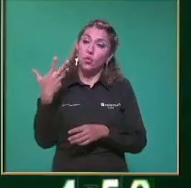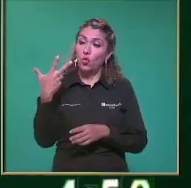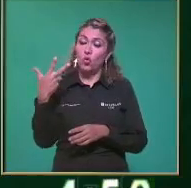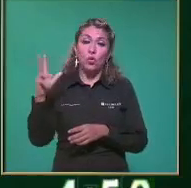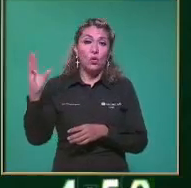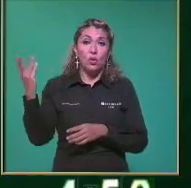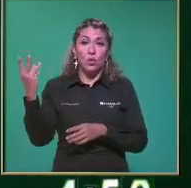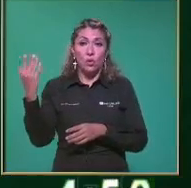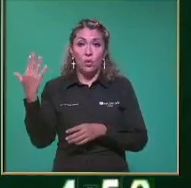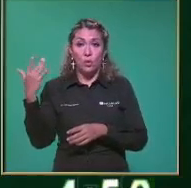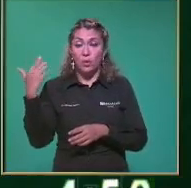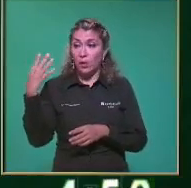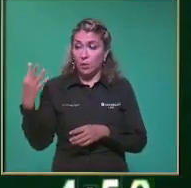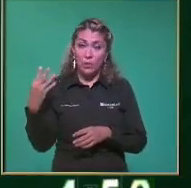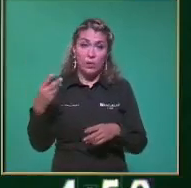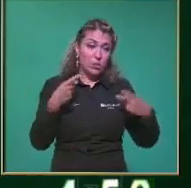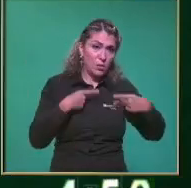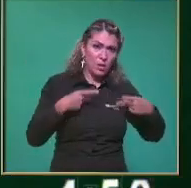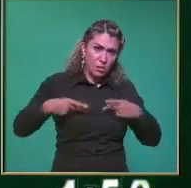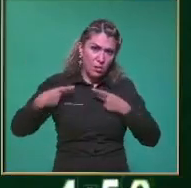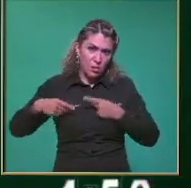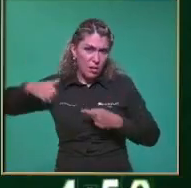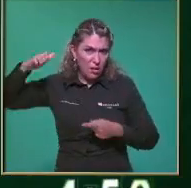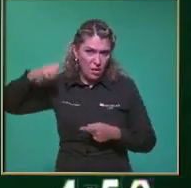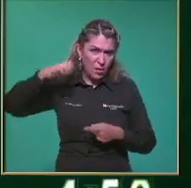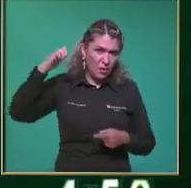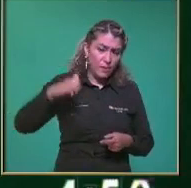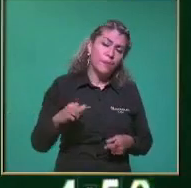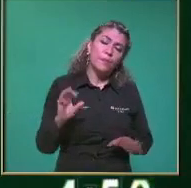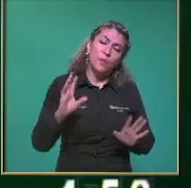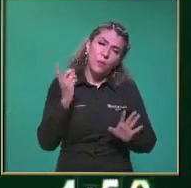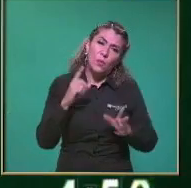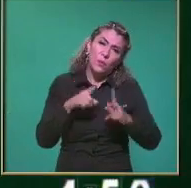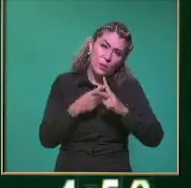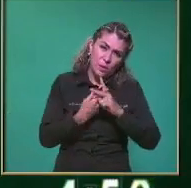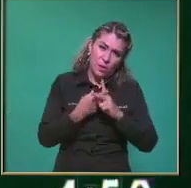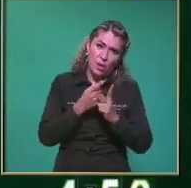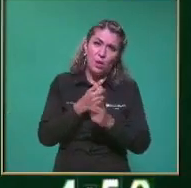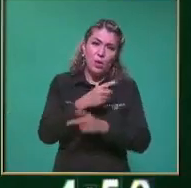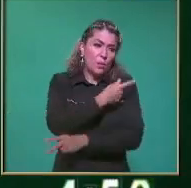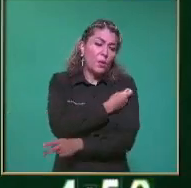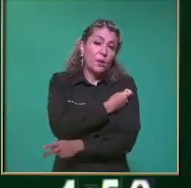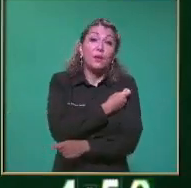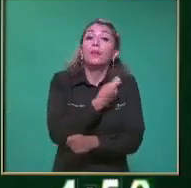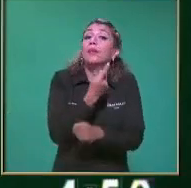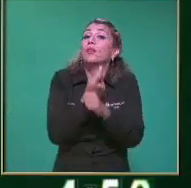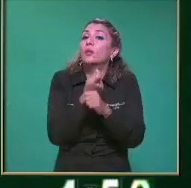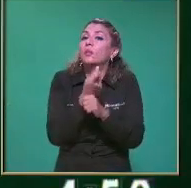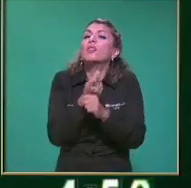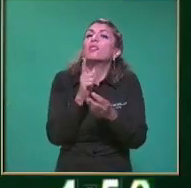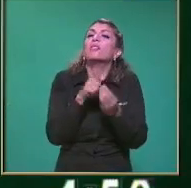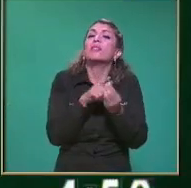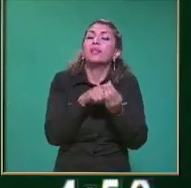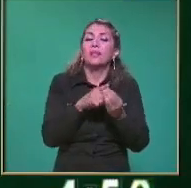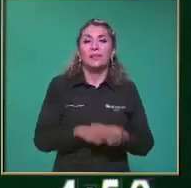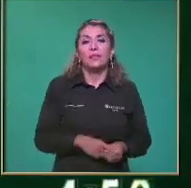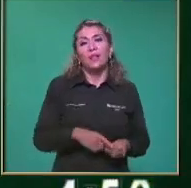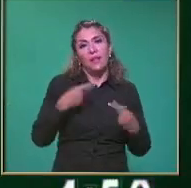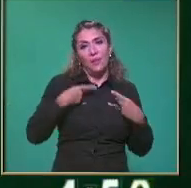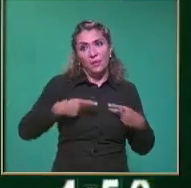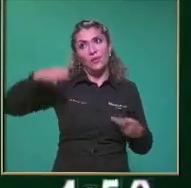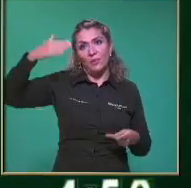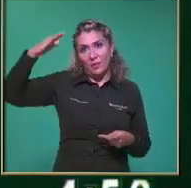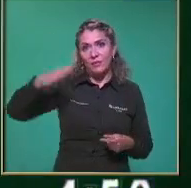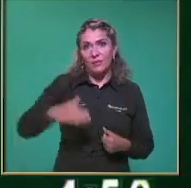54. Vamos a pensar que estamos al inicio de cuando se empezaron a vacunar. ¿Se acuerdan quiénes eran los que se vacunaban primero? Los mayores de